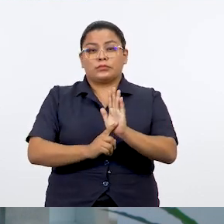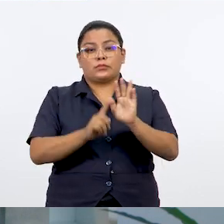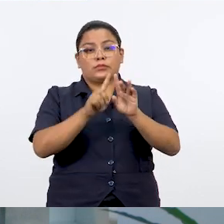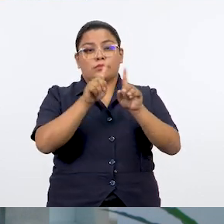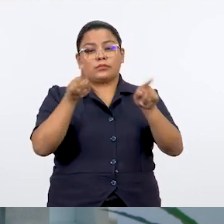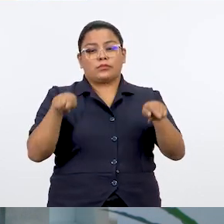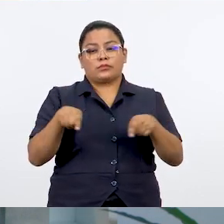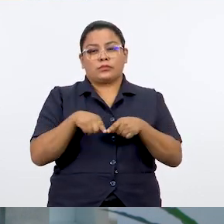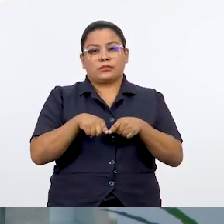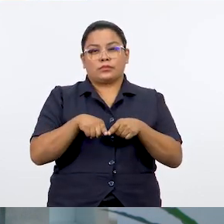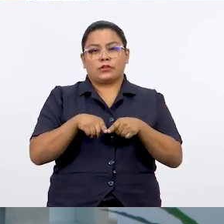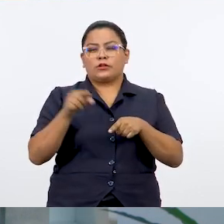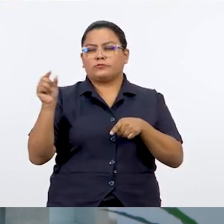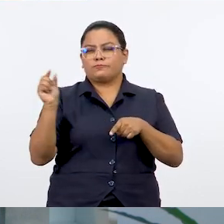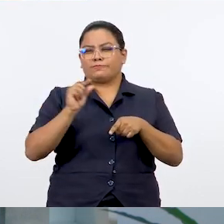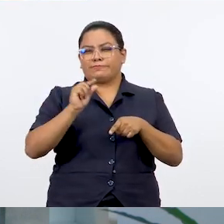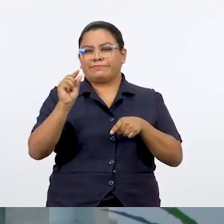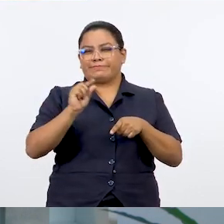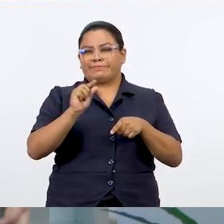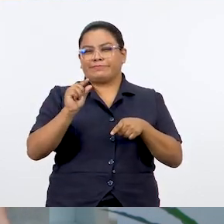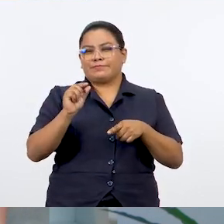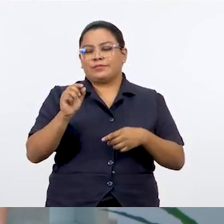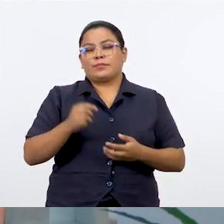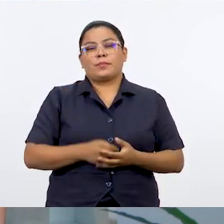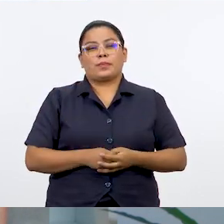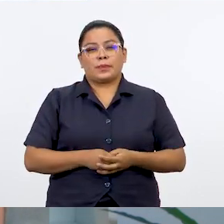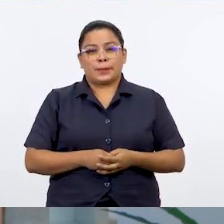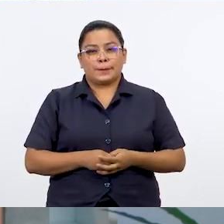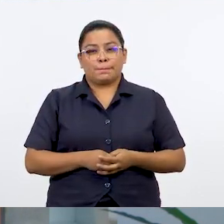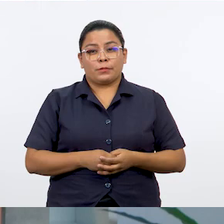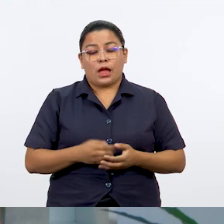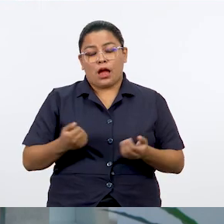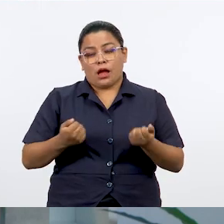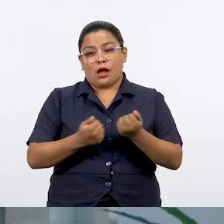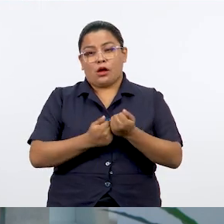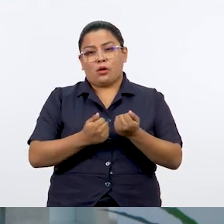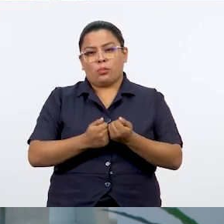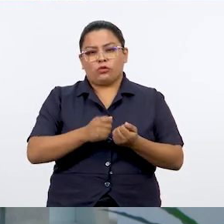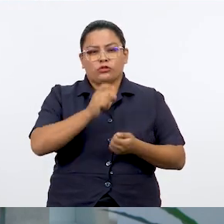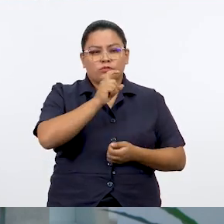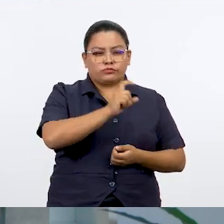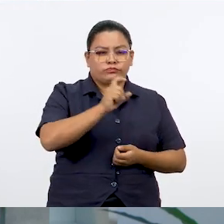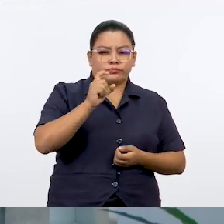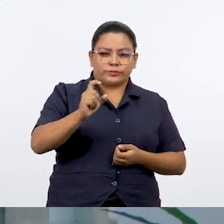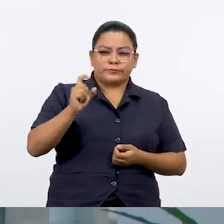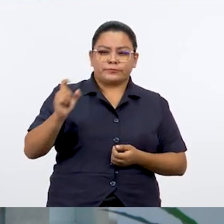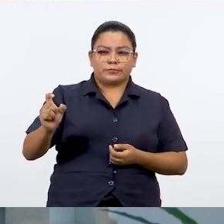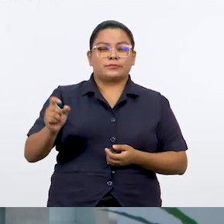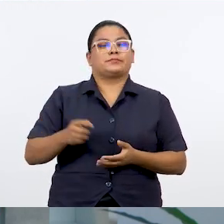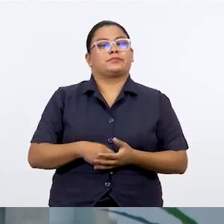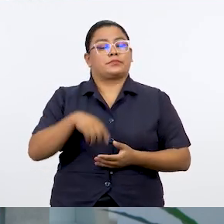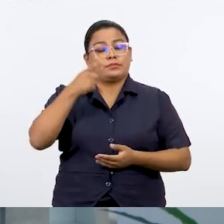cuadrados. Así que le pediremos a Alejandra que nos las vaya pasando y nosotros vamos a ir colocando una en cada grupo.